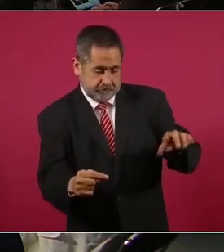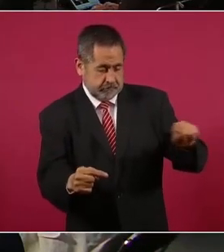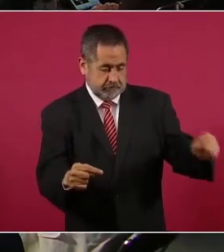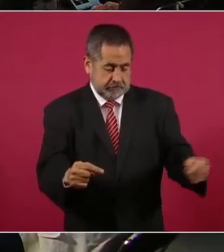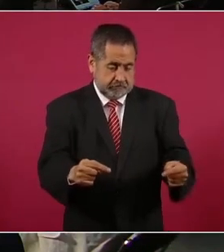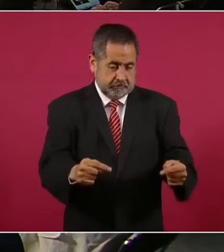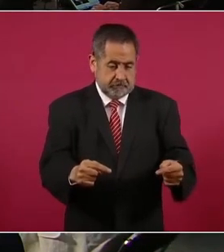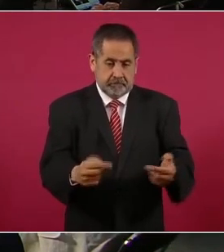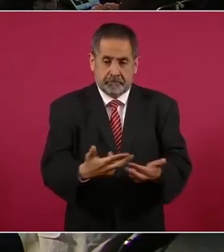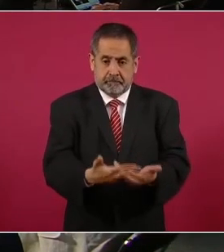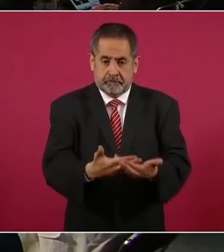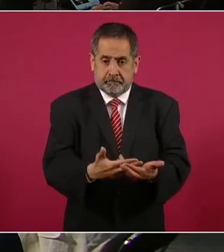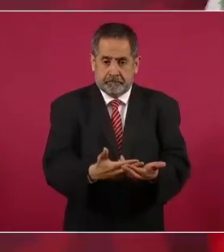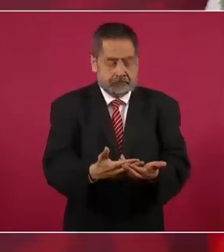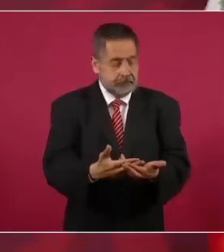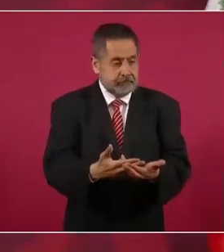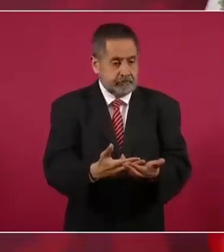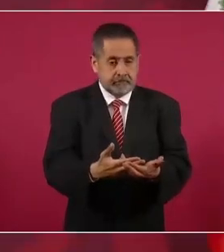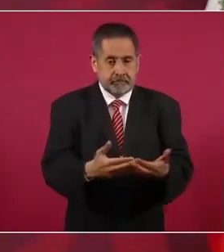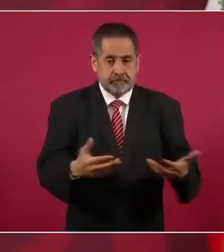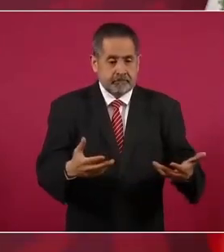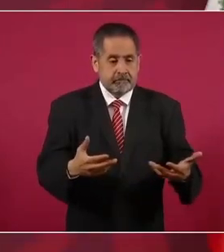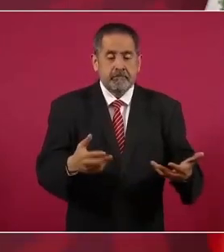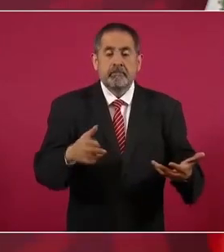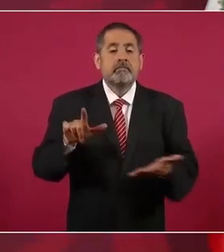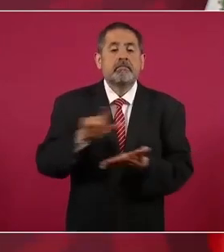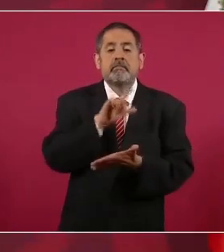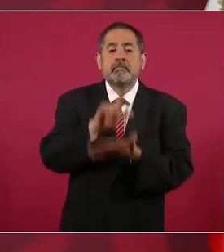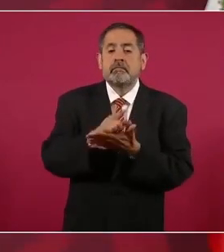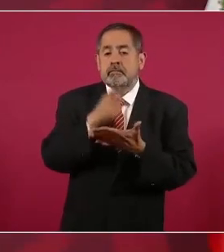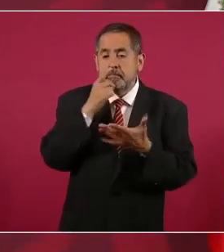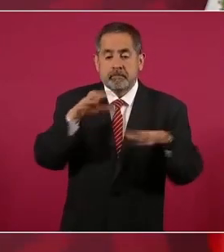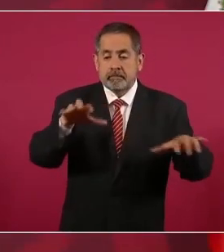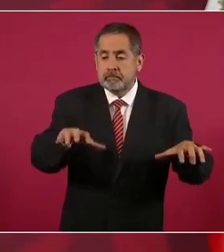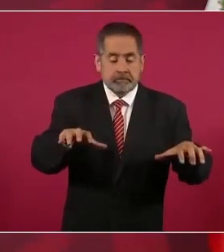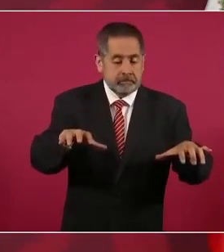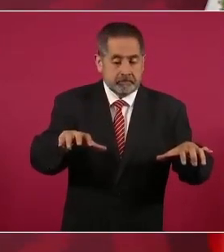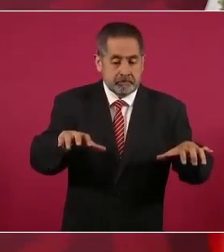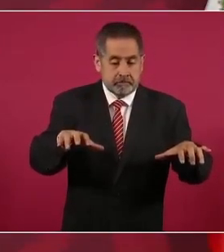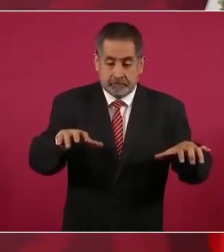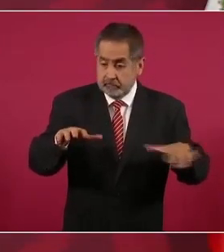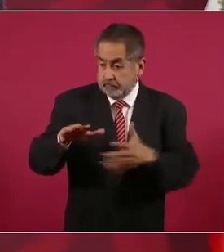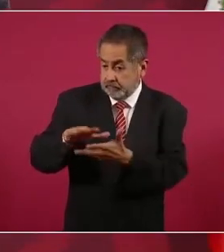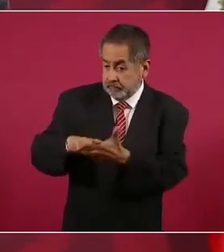con dos campos, la ley establece que